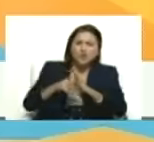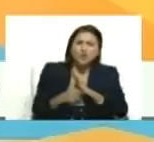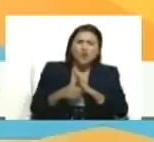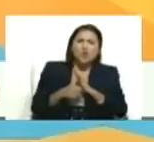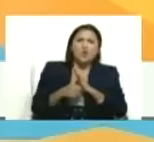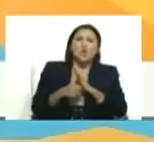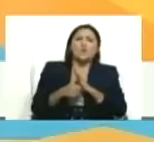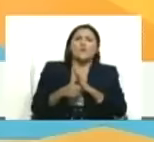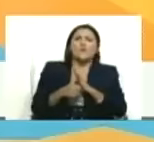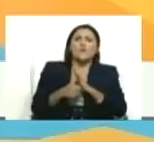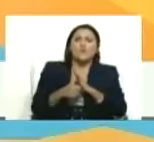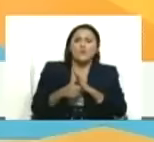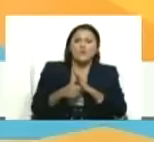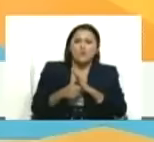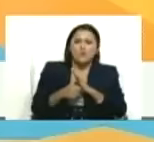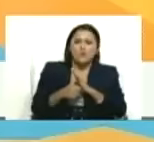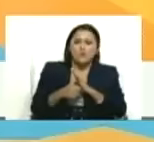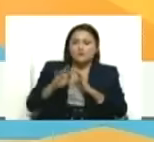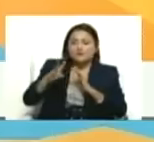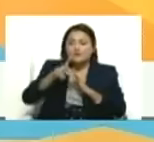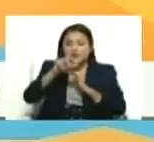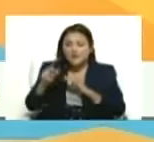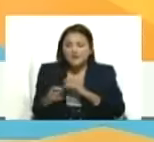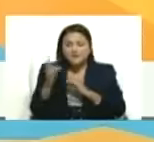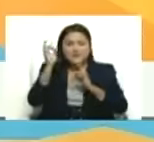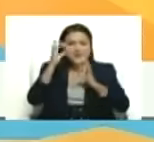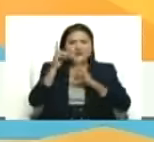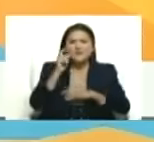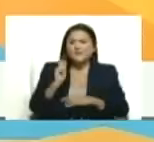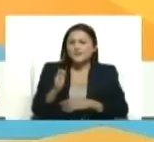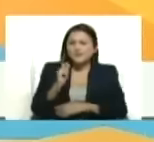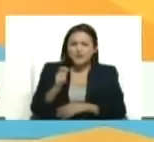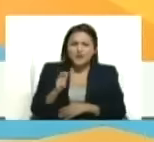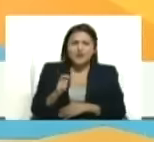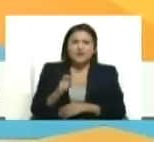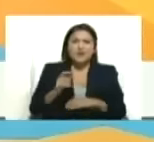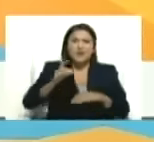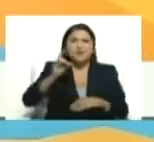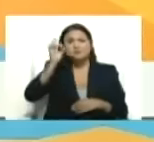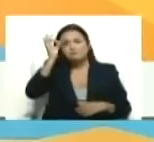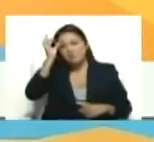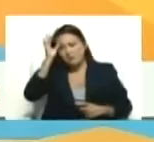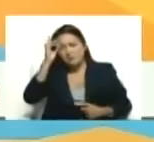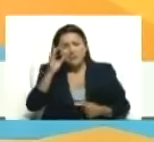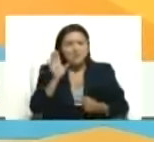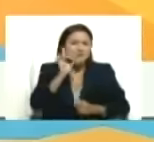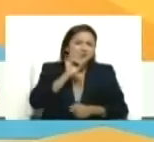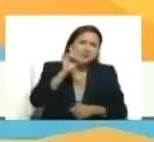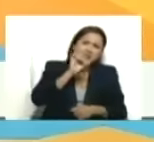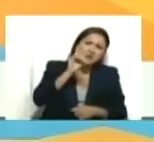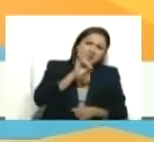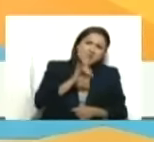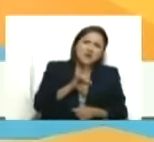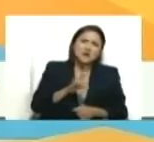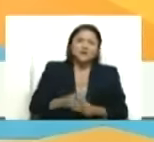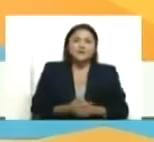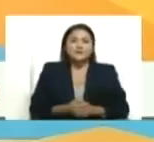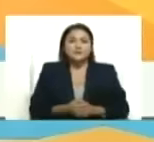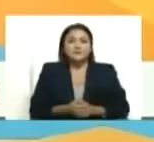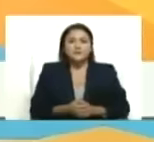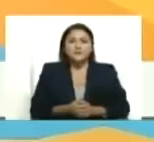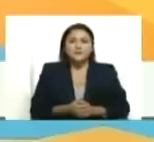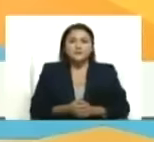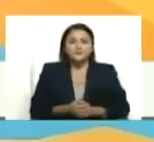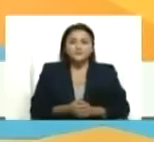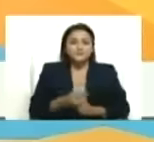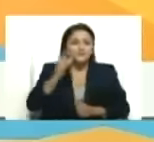otro es inventarse tribunales absolutamente ficticios inventarse tribunales espurios